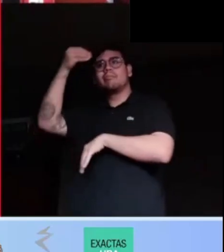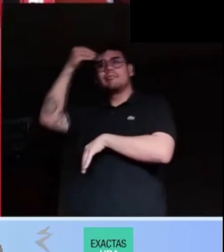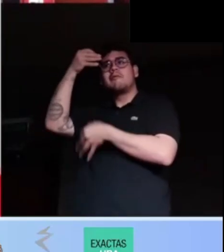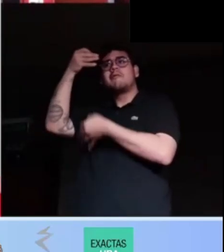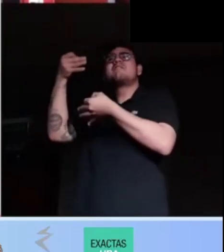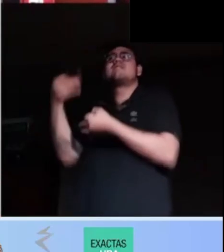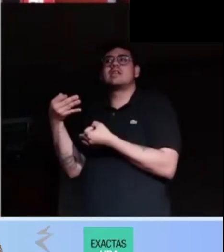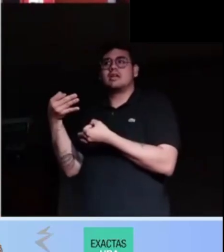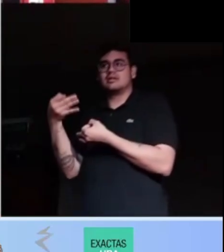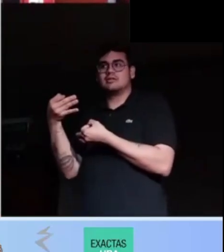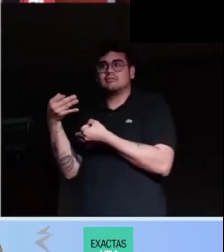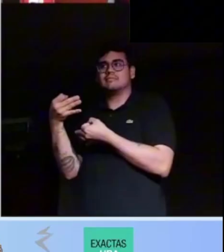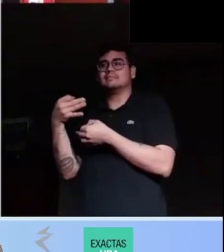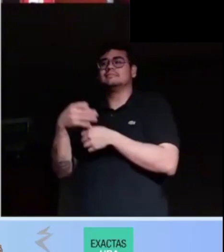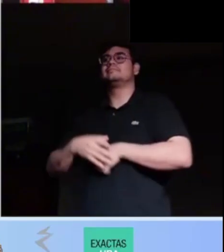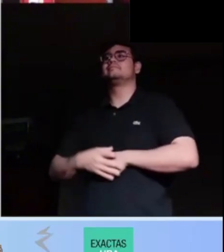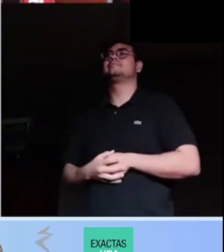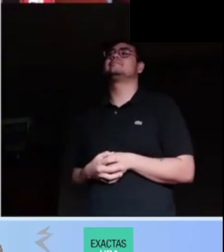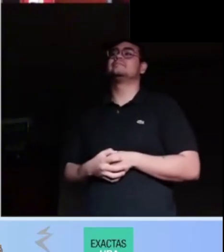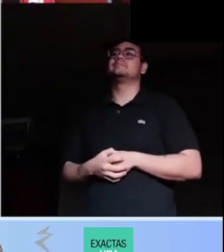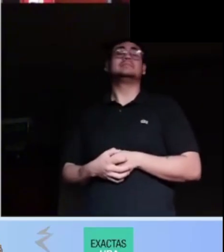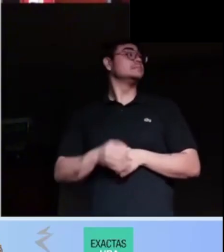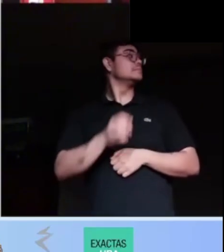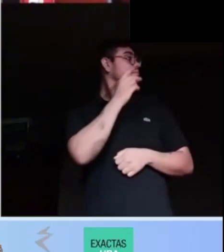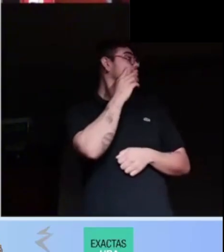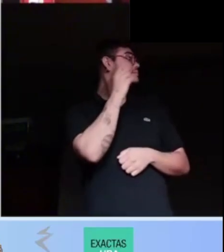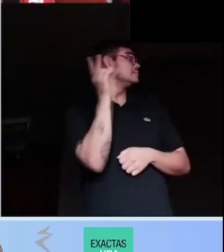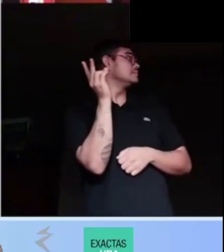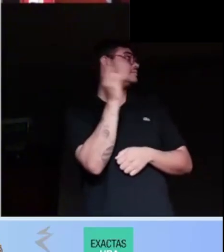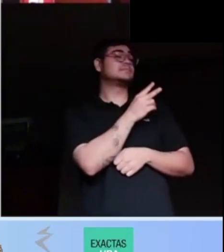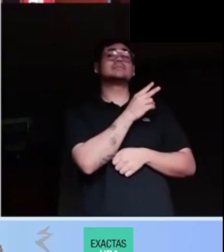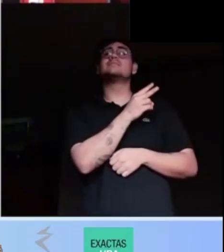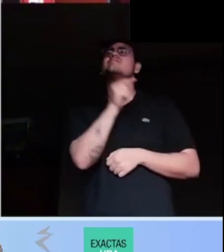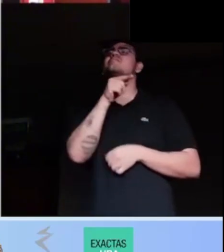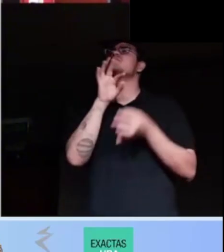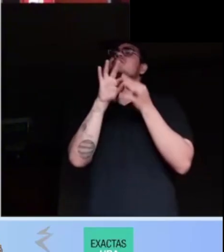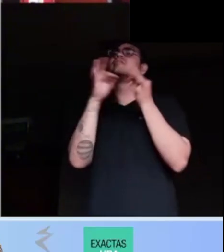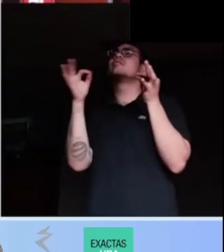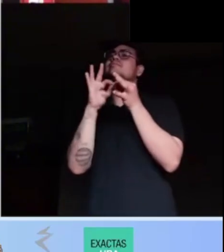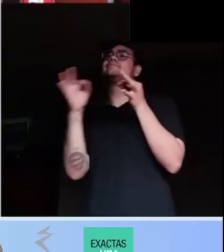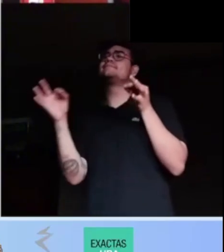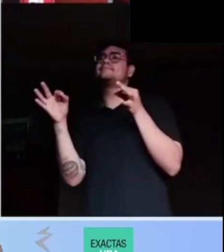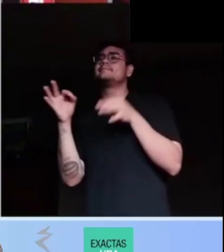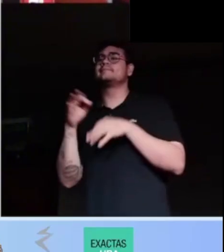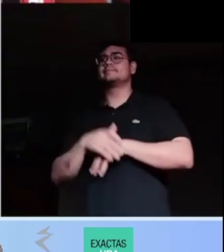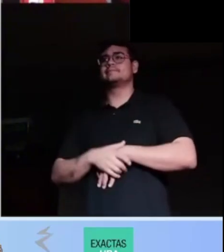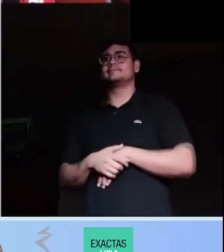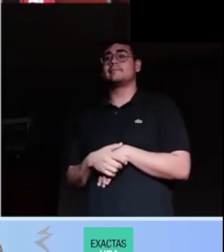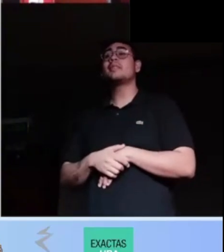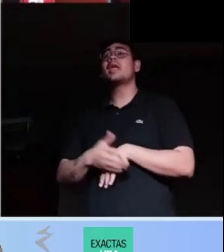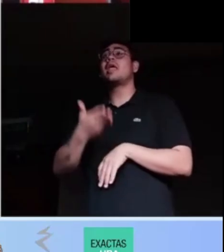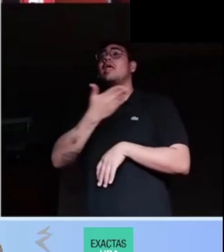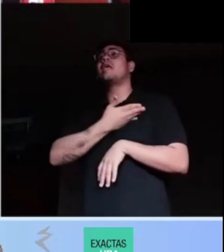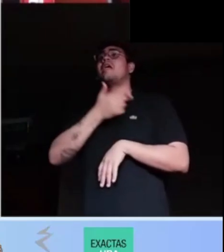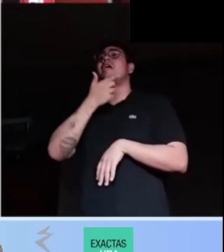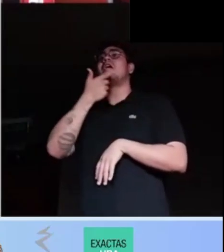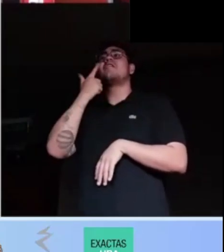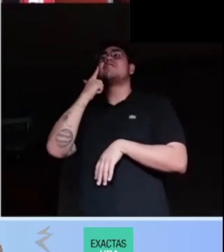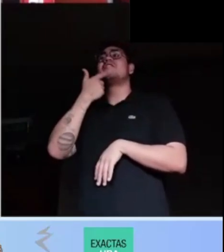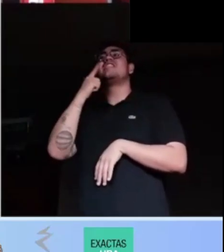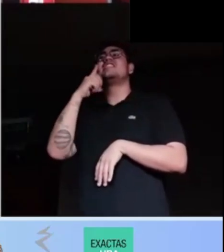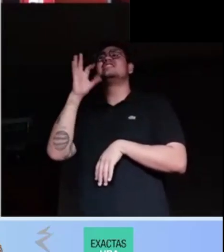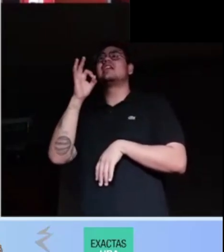Bueno, acá hay una frase, digamos, para poder condensar un poco todo esto. Nombrar y enseñar la física no es solo un